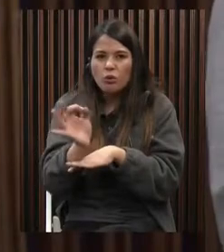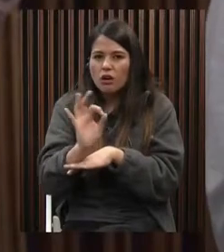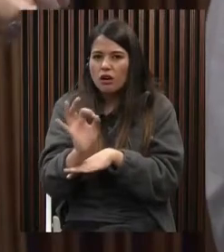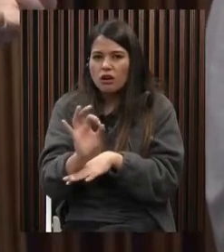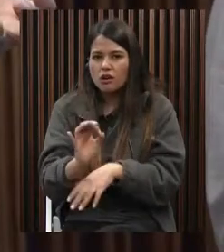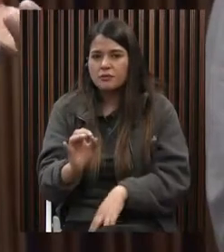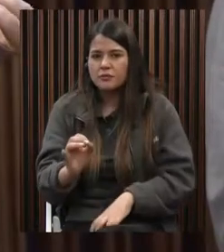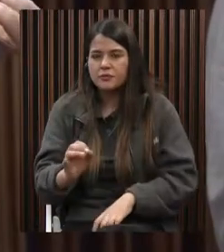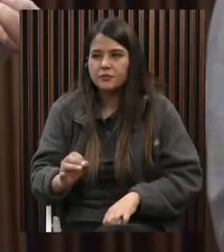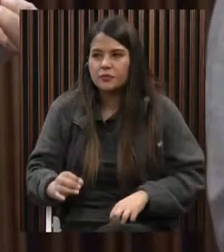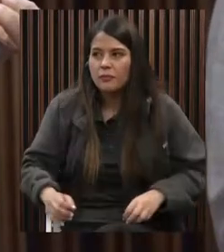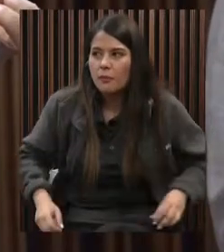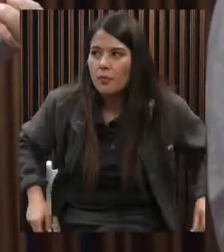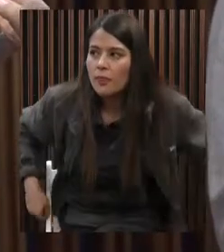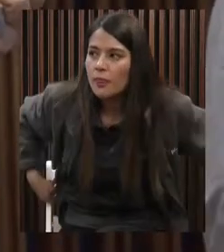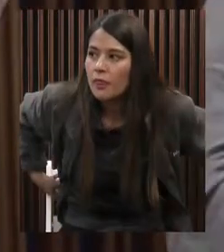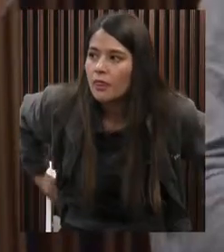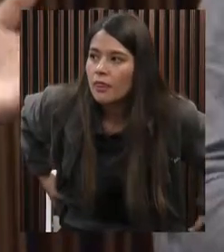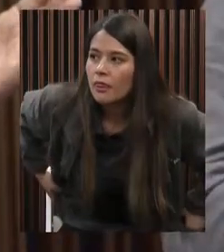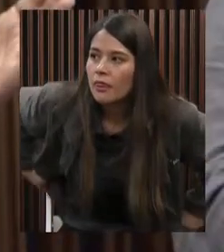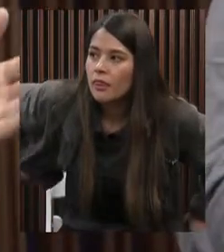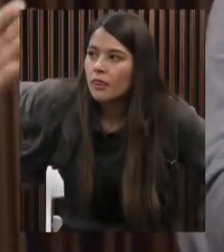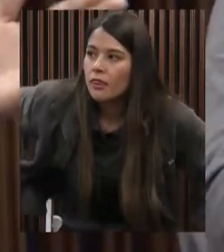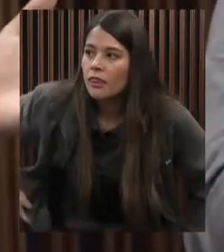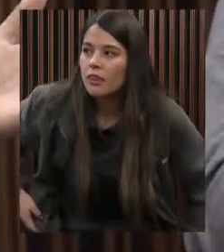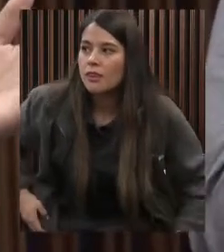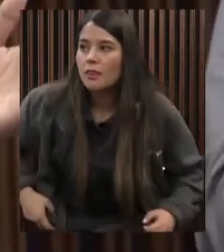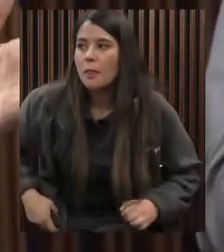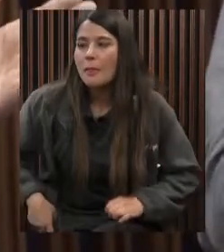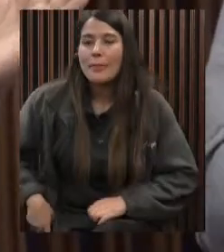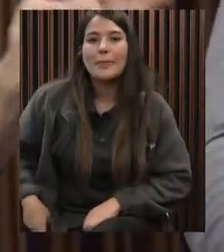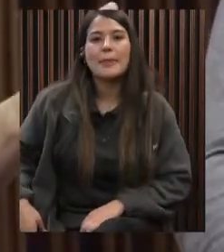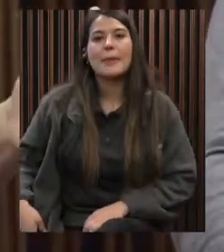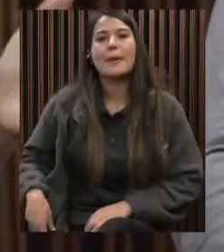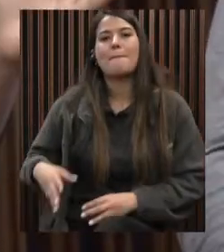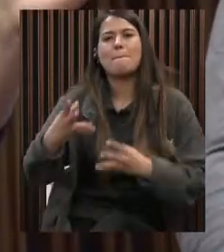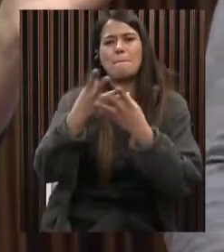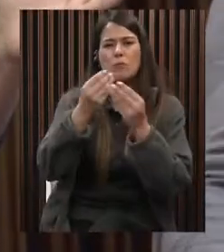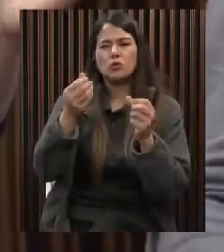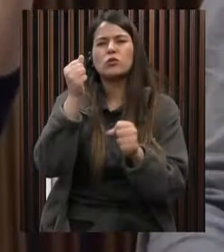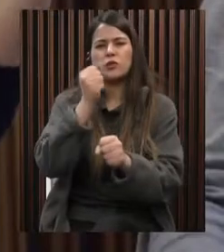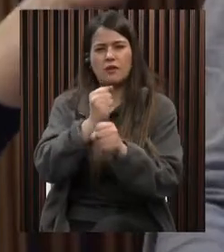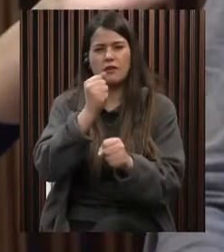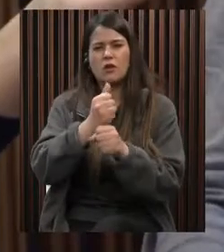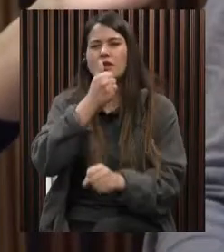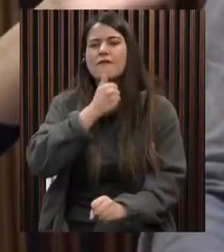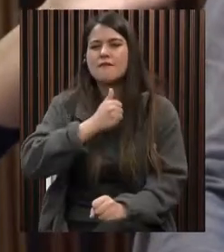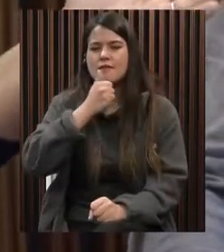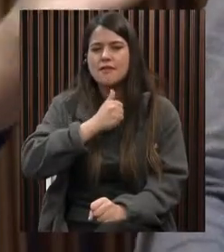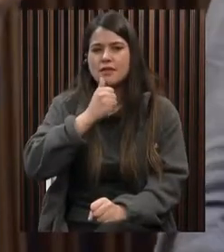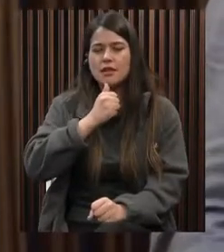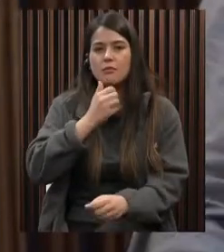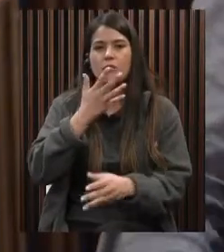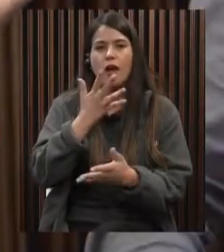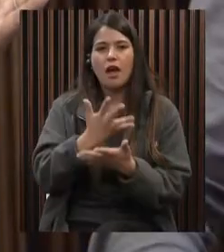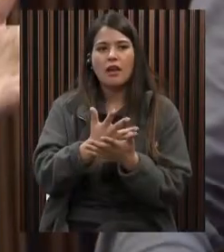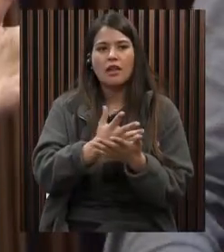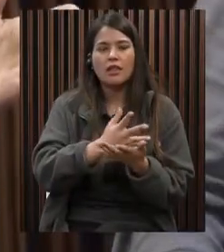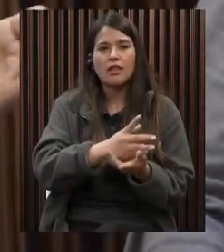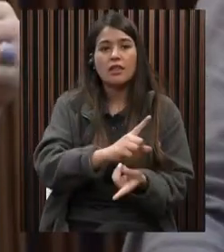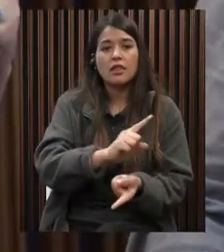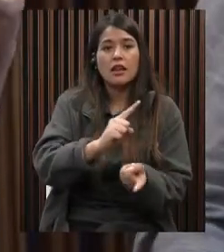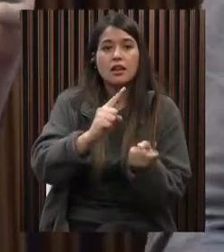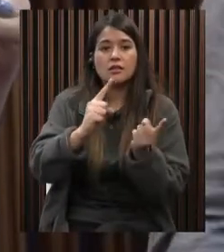tenemos mucho trabajo que hacer, porque vamos a tener una transición